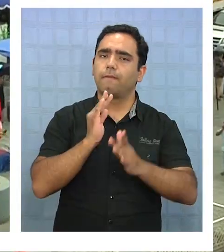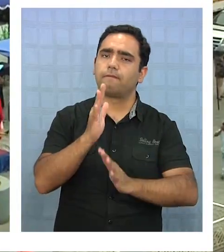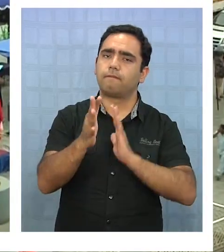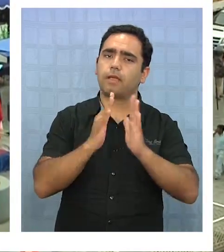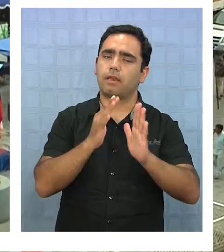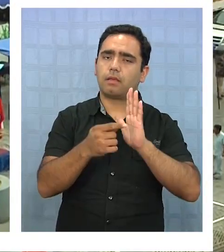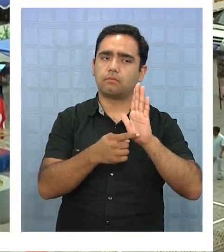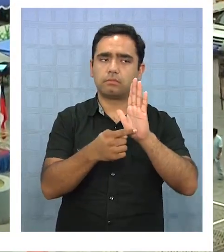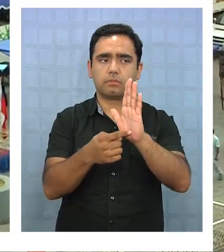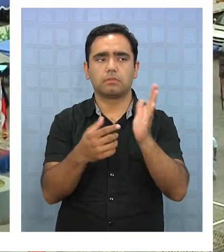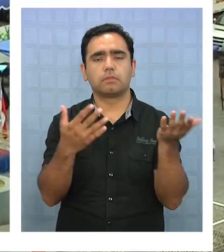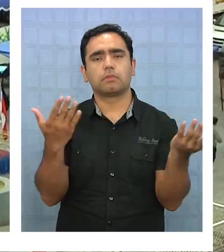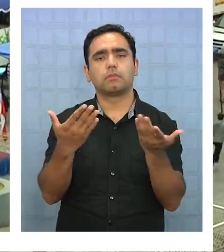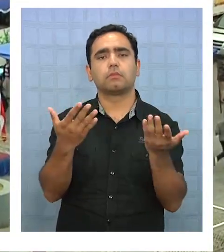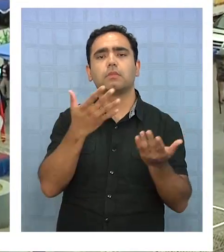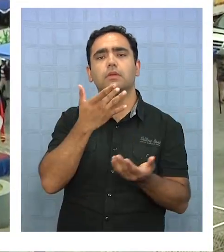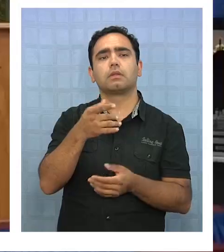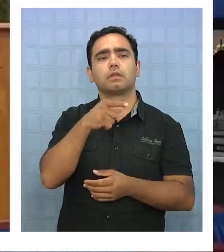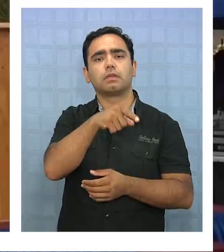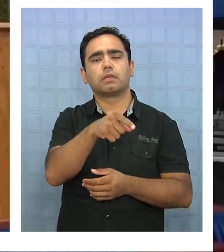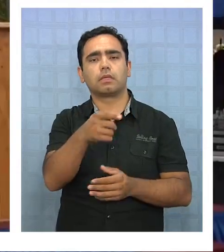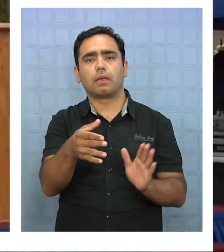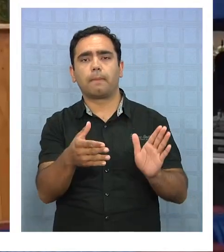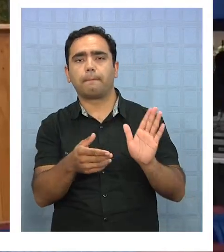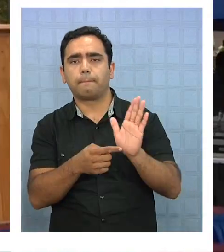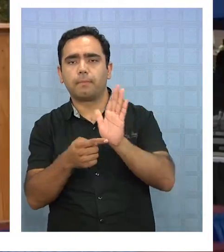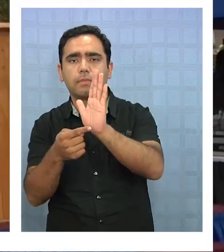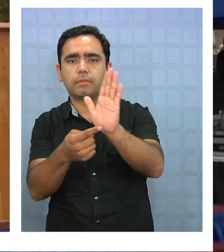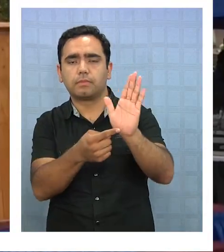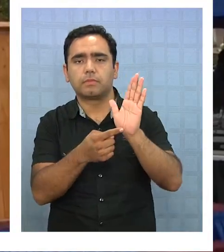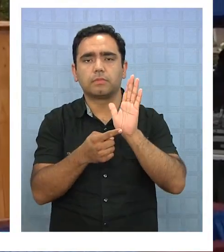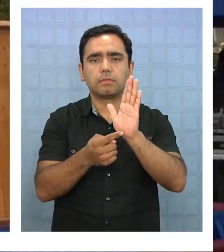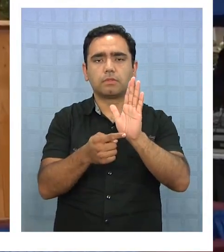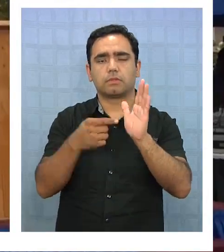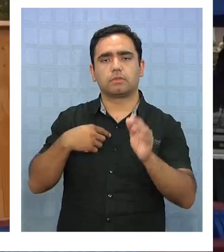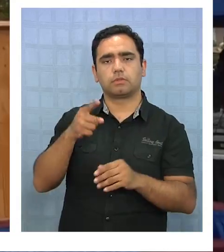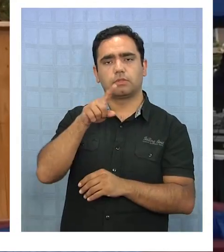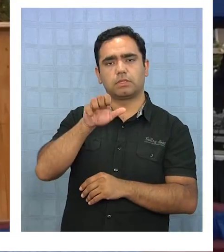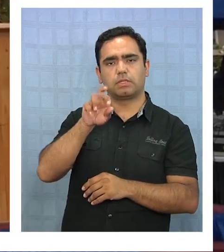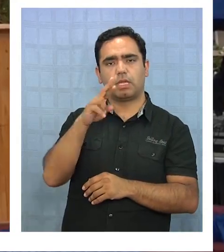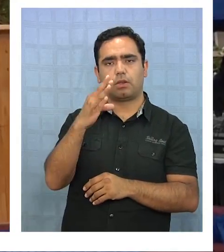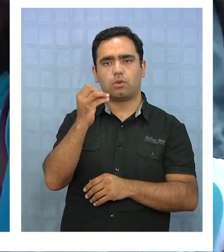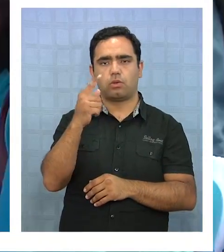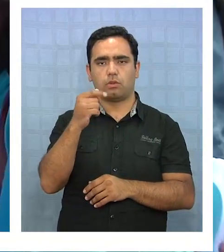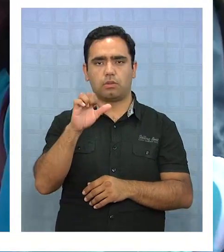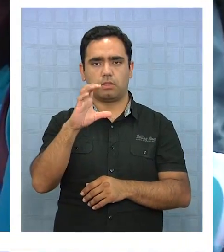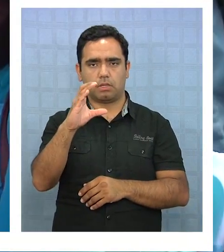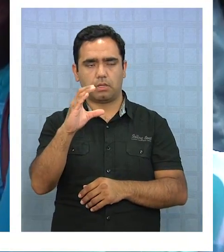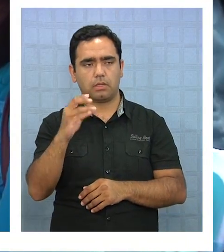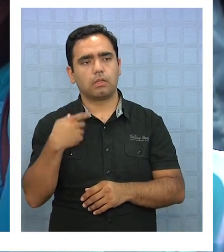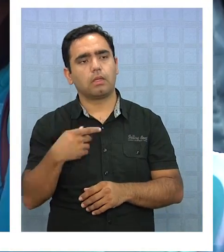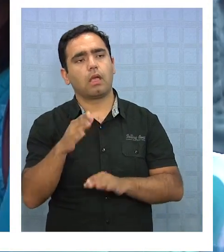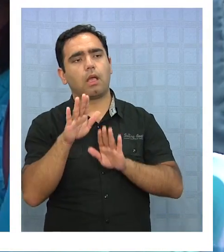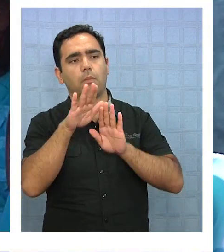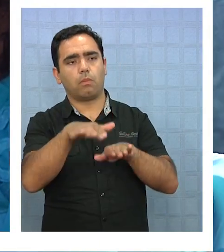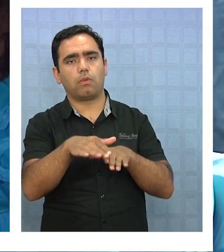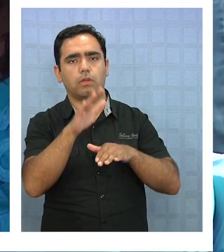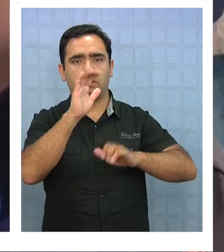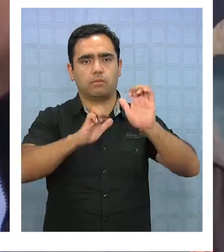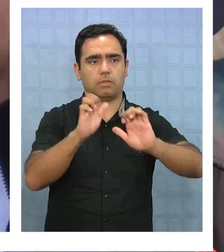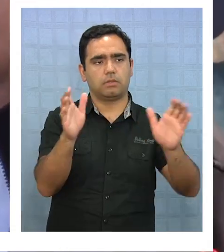feria es posible a través del instrumento denominado Promoción y Canales de Comercialización de Cercotec, que apoya a las pequeñas empresas,